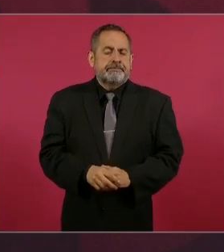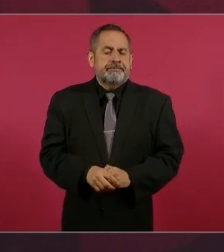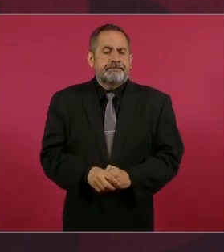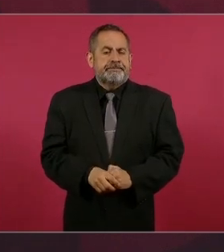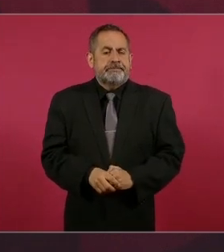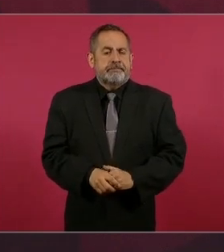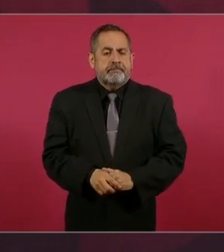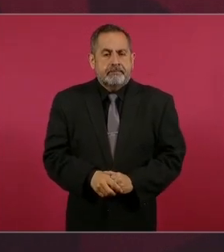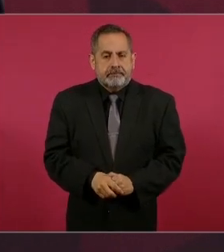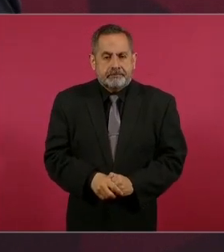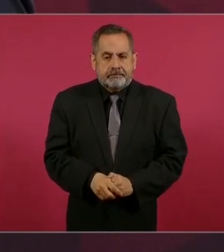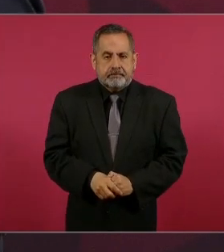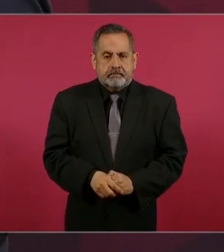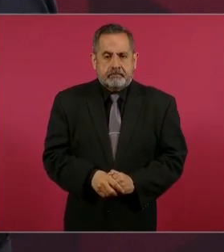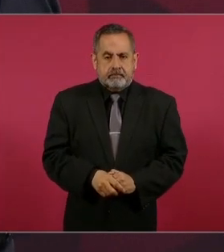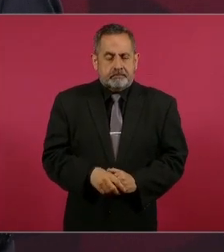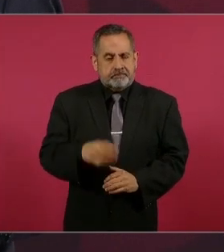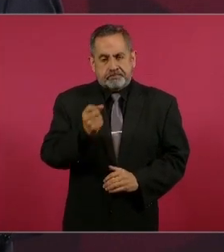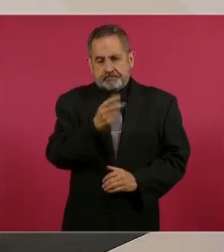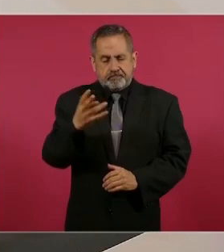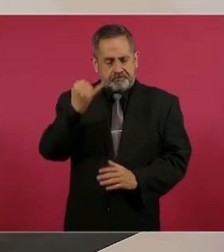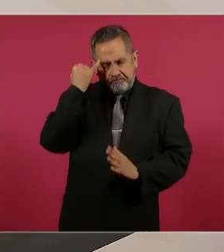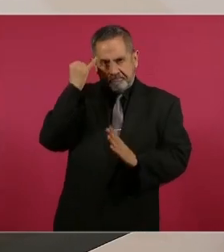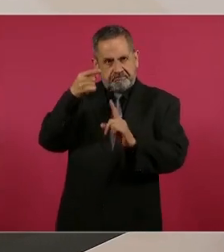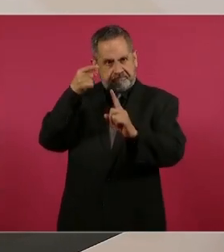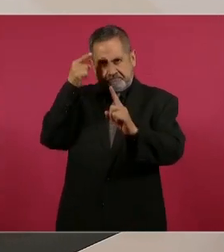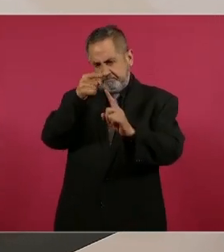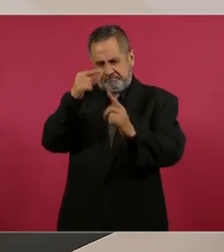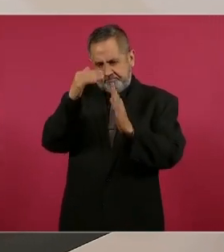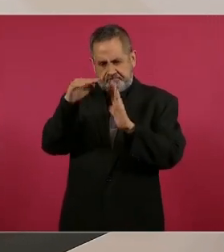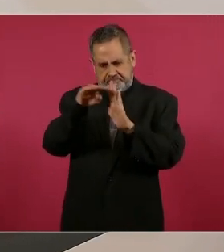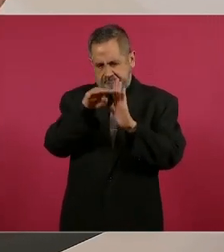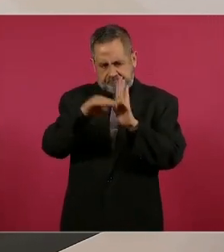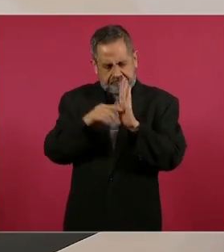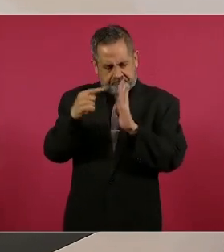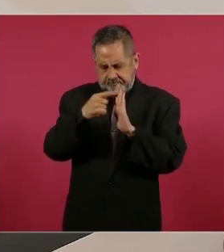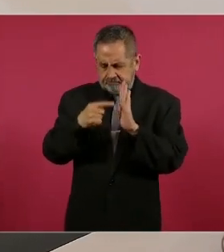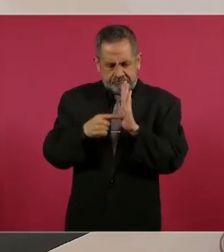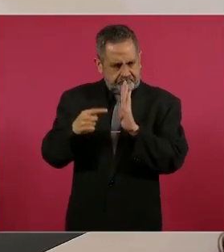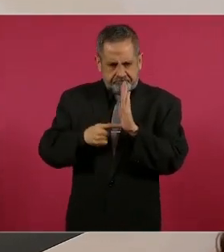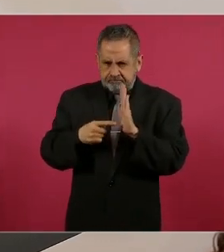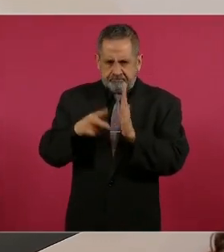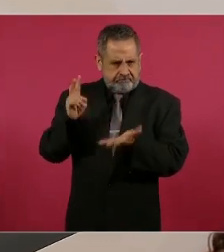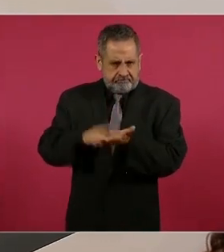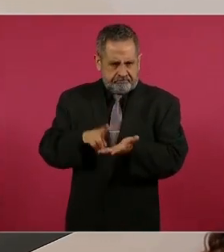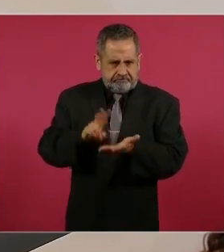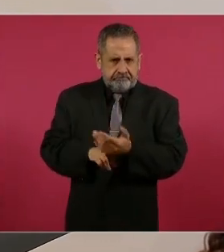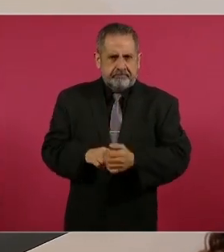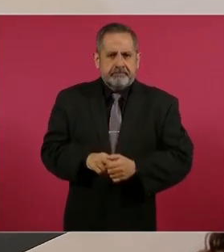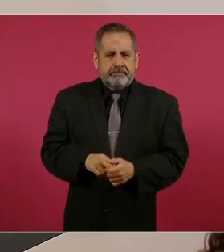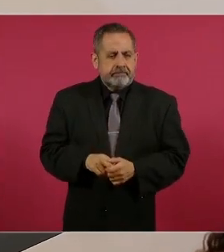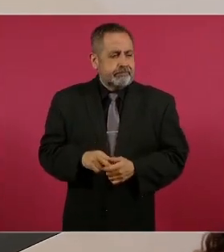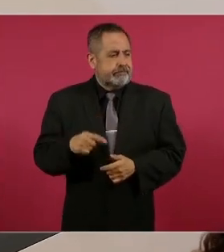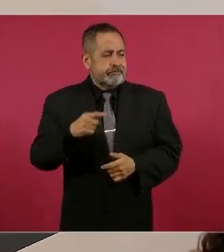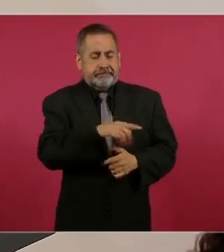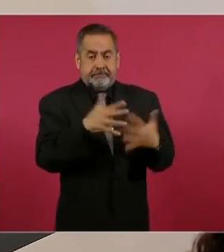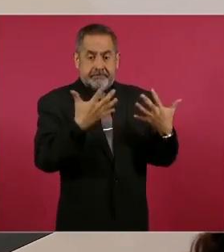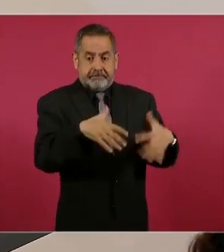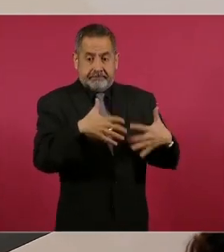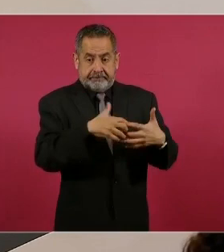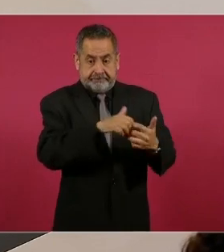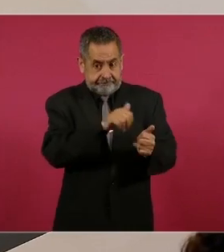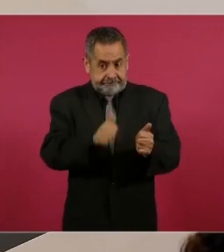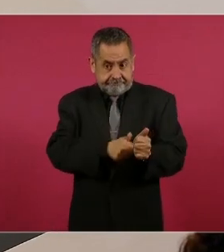hay algunos principios básicos. Detrás de estas compañías que son muy fuertes